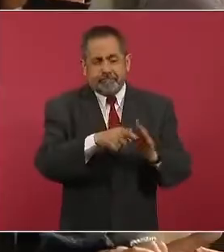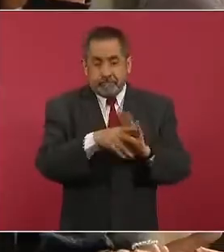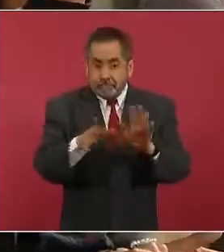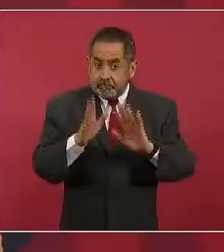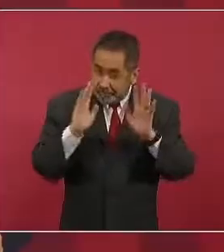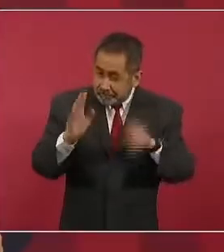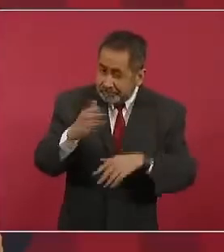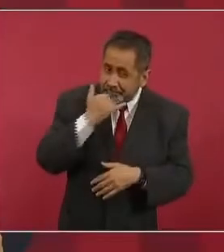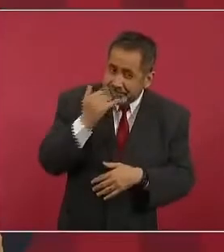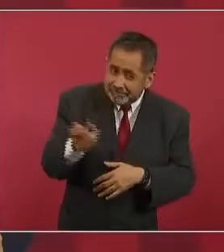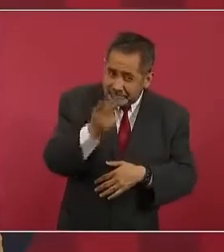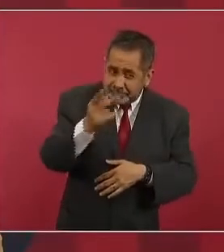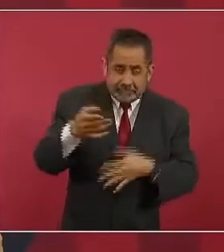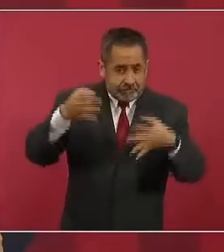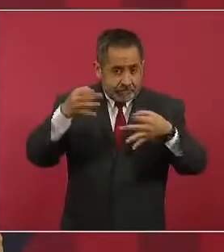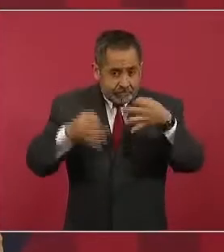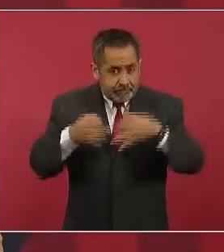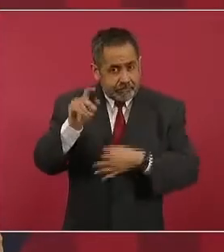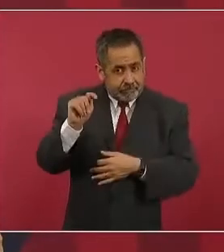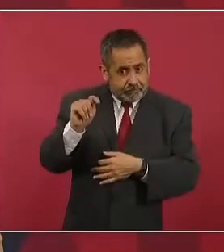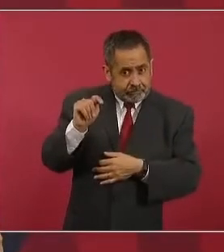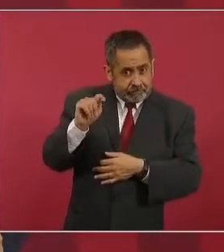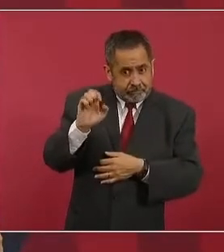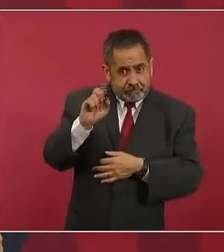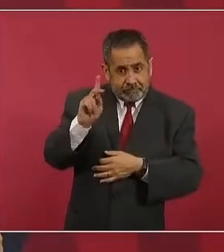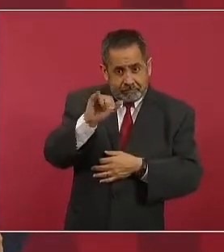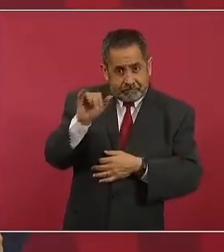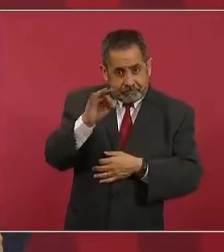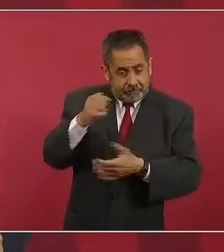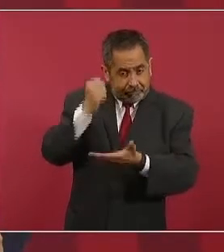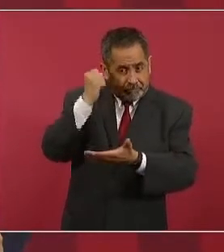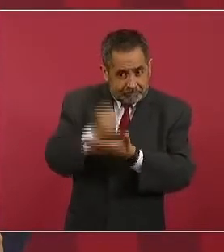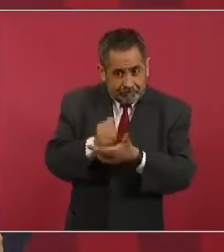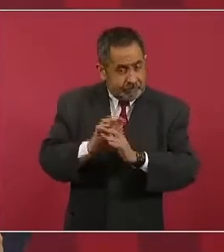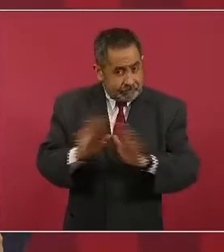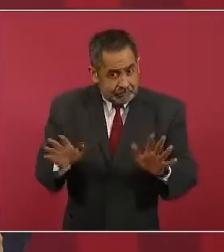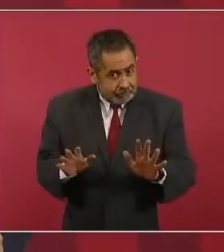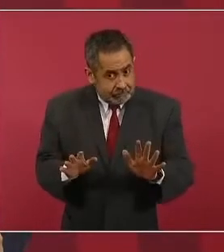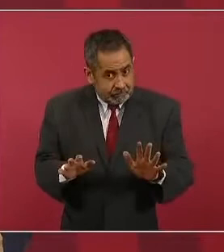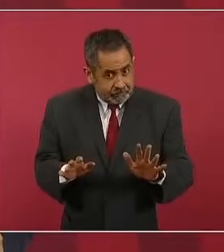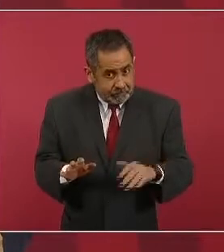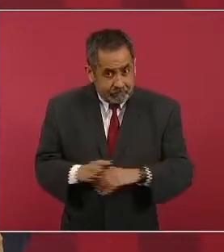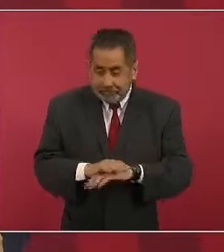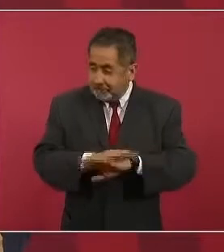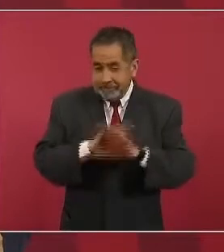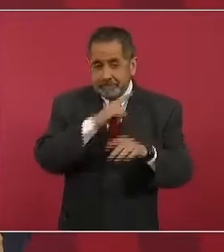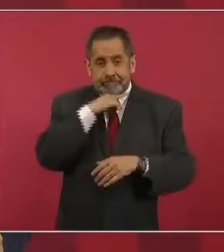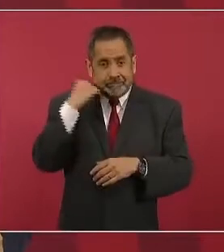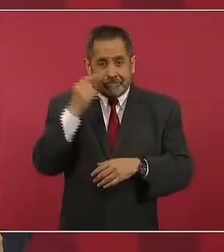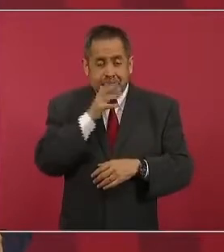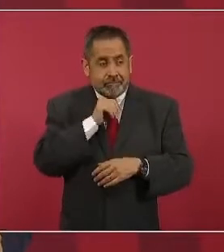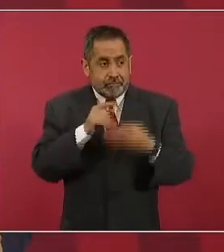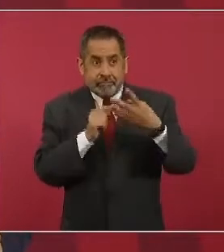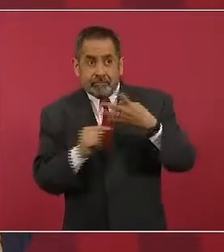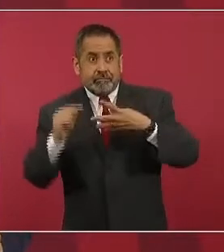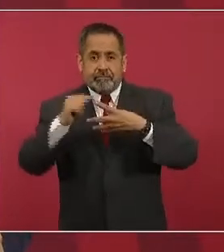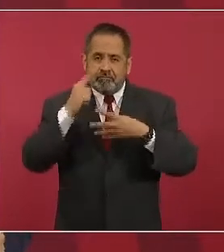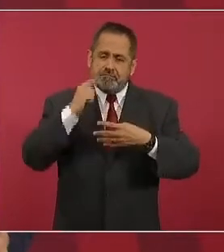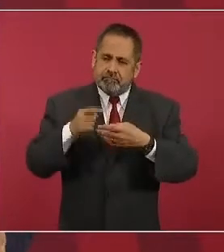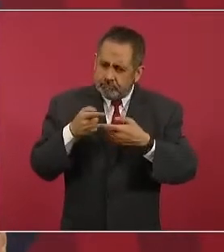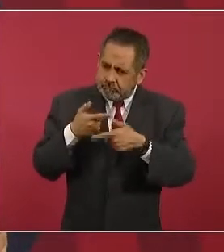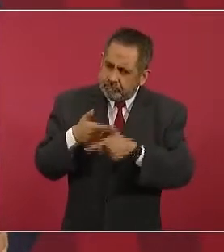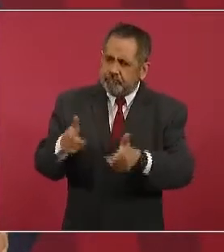lo aprobó el tribunal y ya no queda Ya no se puede. ninguna otra instancia.